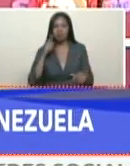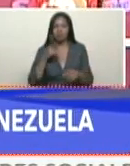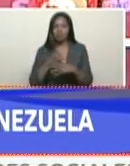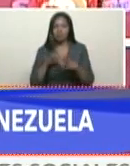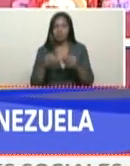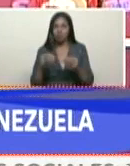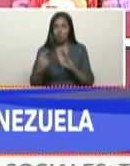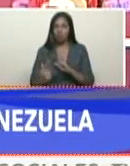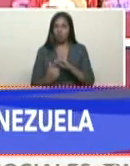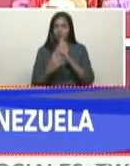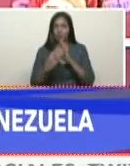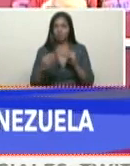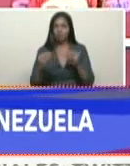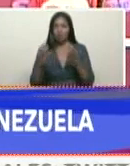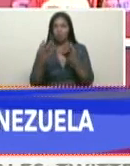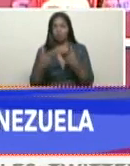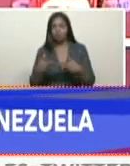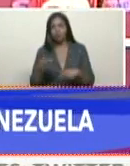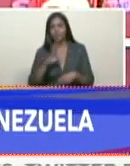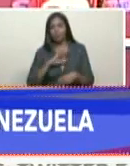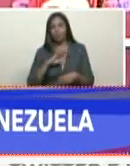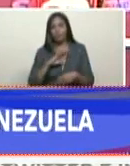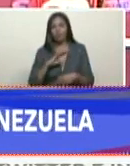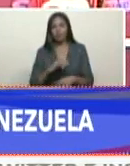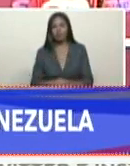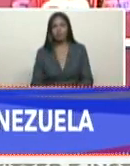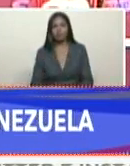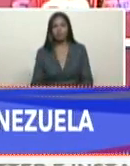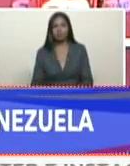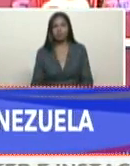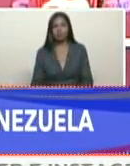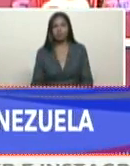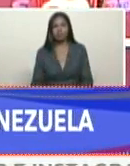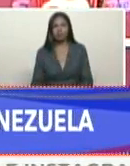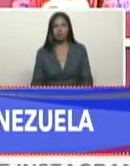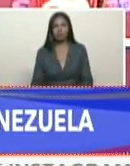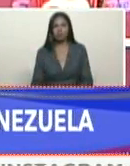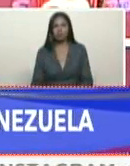todos los frentes a la producción, a la producción.